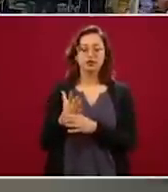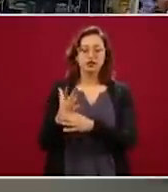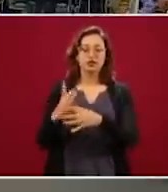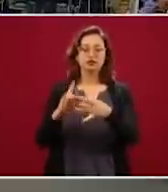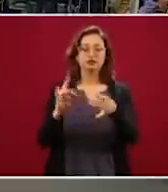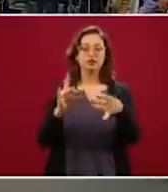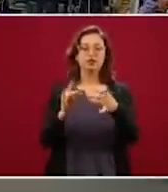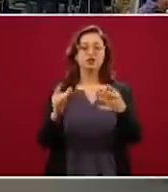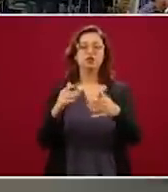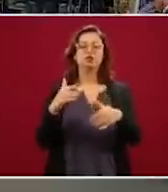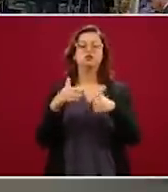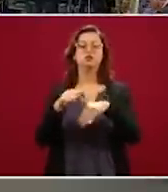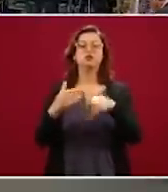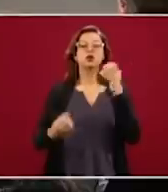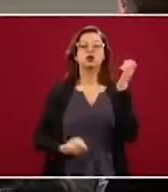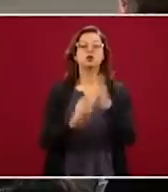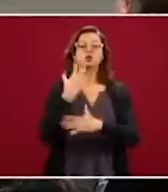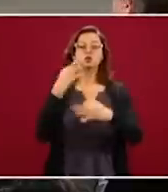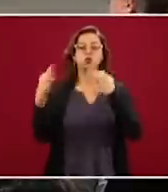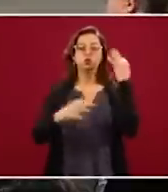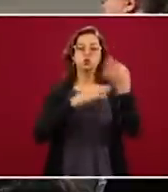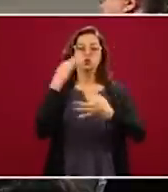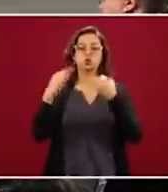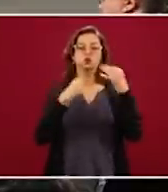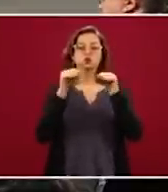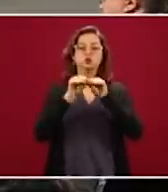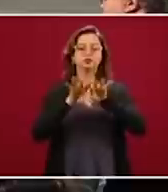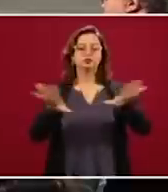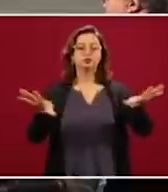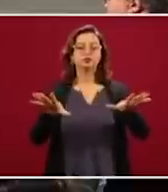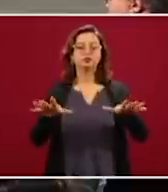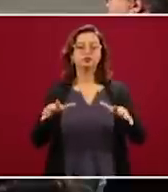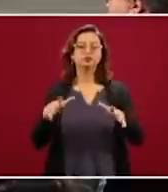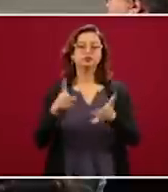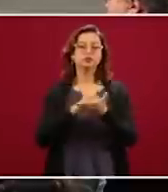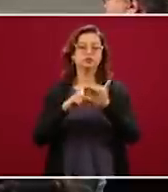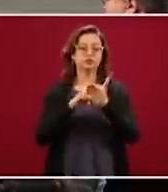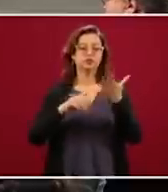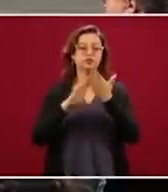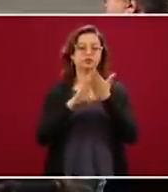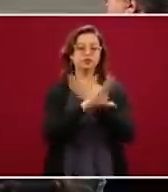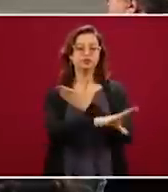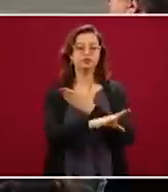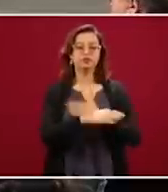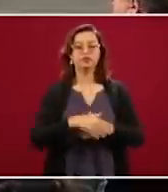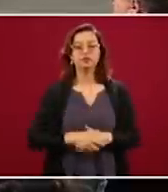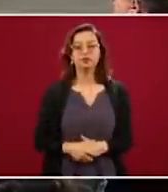o la nueva etapa de esta campaña antidrogas.